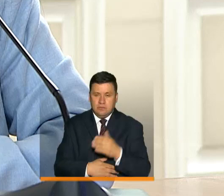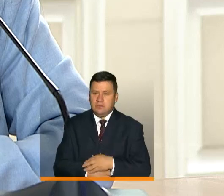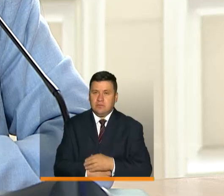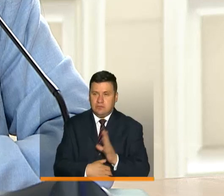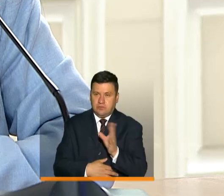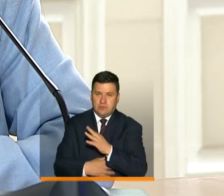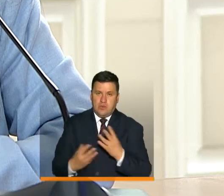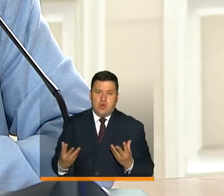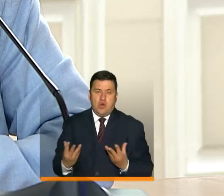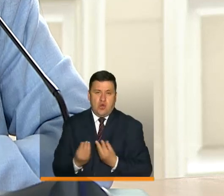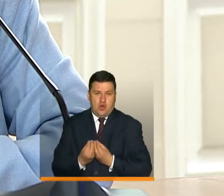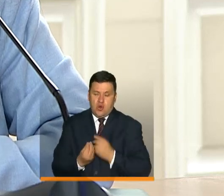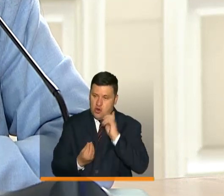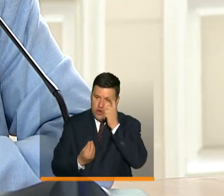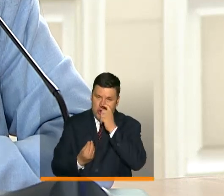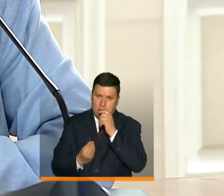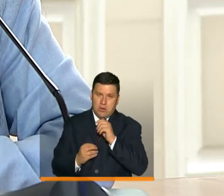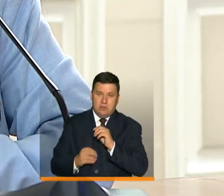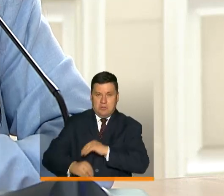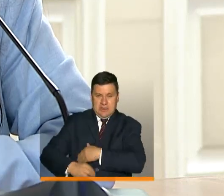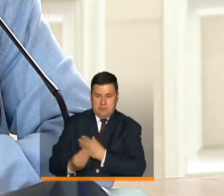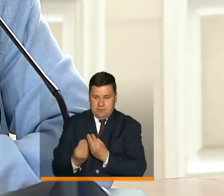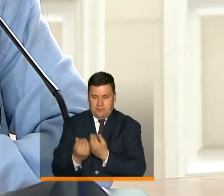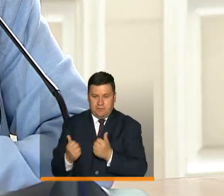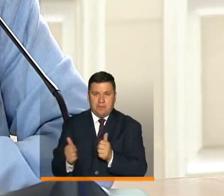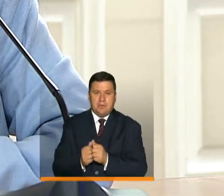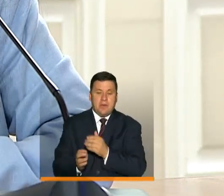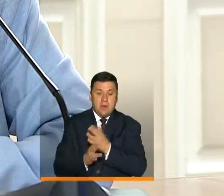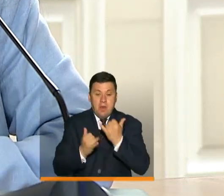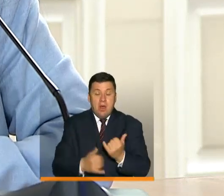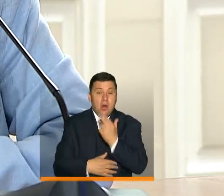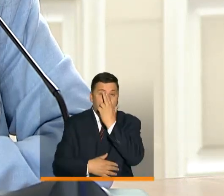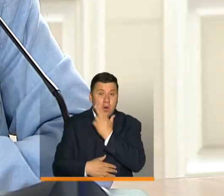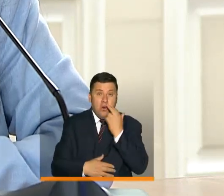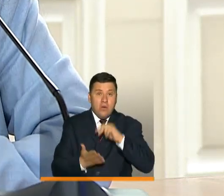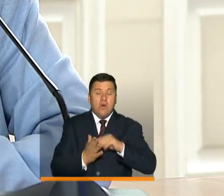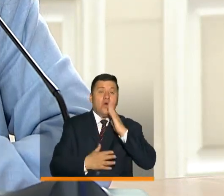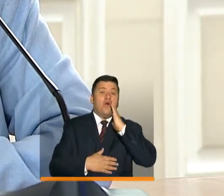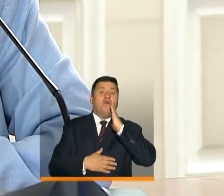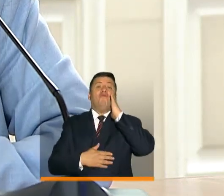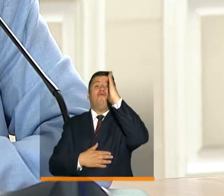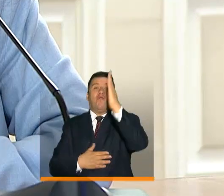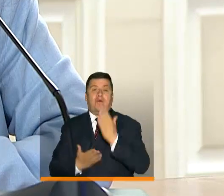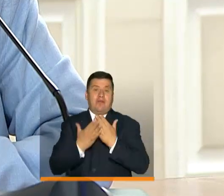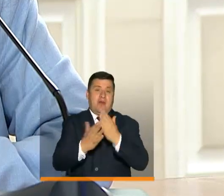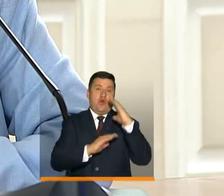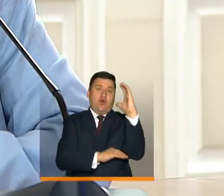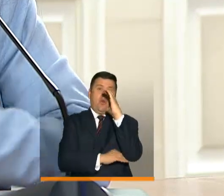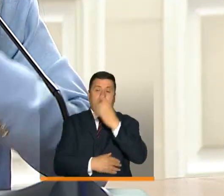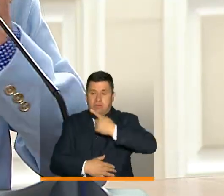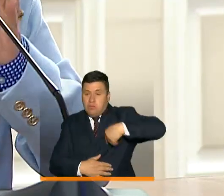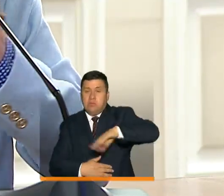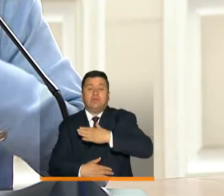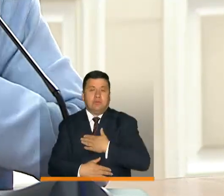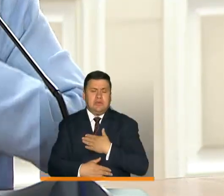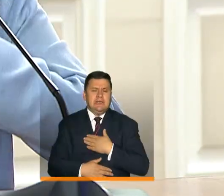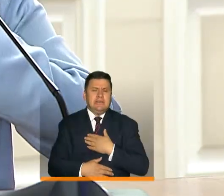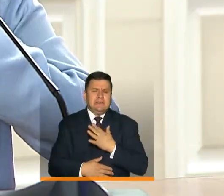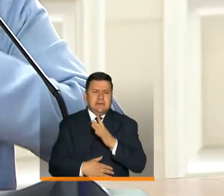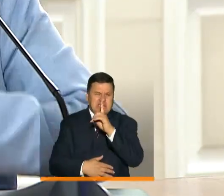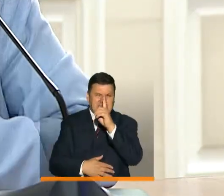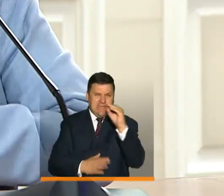para el equipo de gobierno que nos acompaña. En este nuevo compromiso de futuro por Colombia, nosotros vamos a